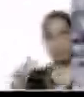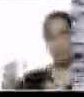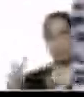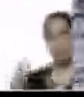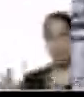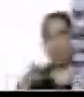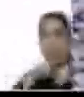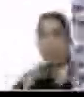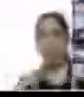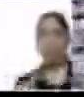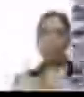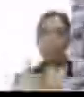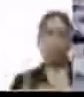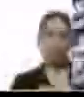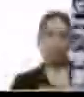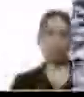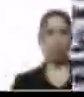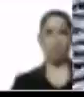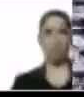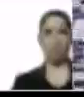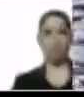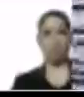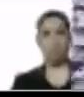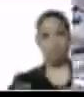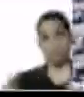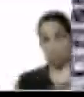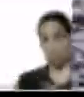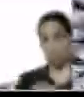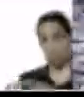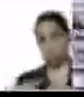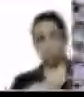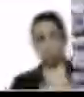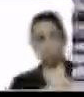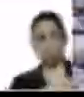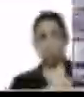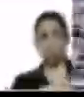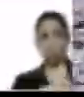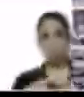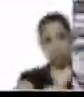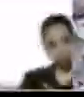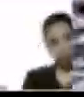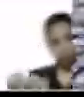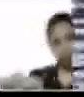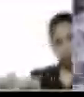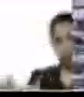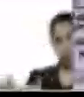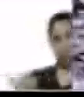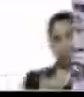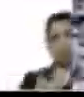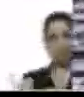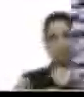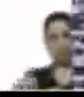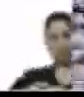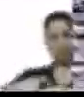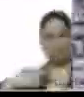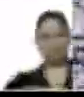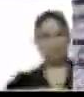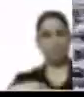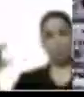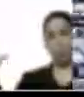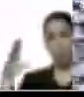para llegar a aguas venezolanas. Muy bien. Entonces, el tirano ya se está desesperando. El tirano